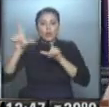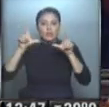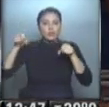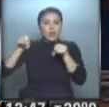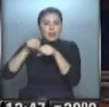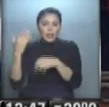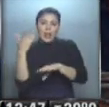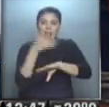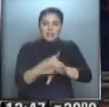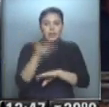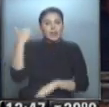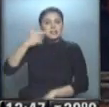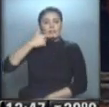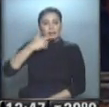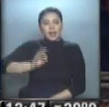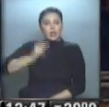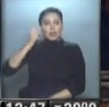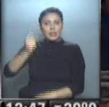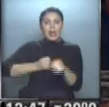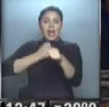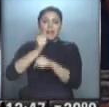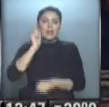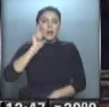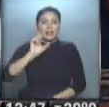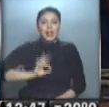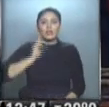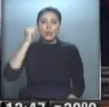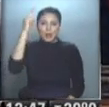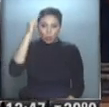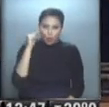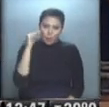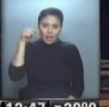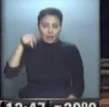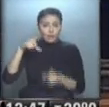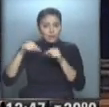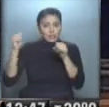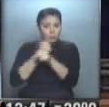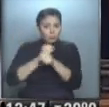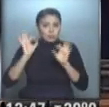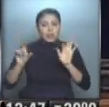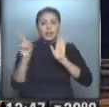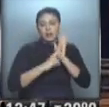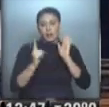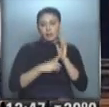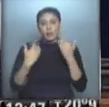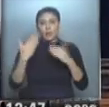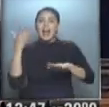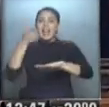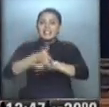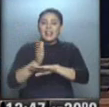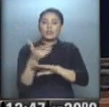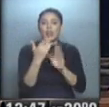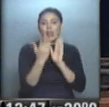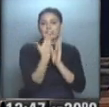cable desde septiembre de 2000 hasta abril de 2009, en que fue aprobado el reglamento para acceder a estas